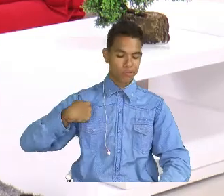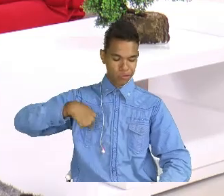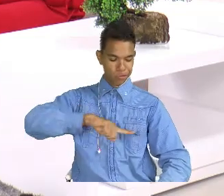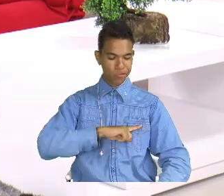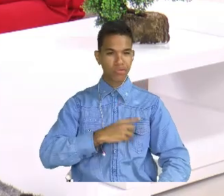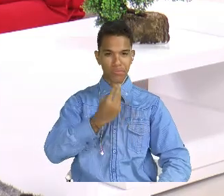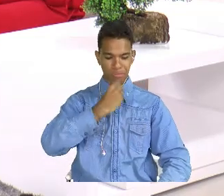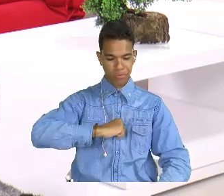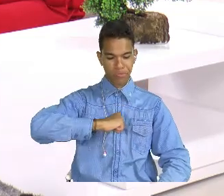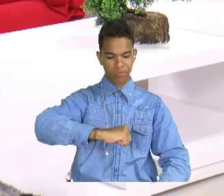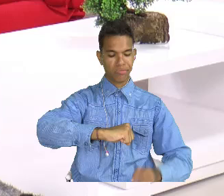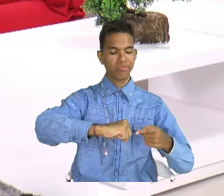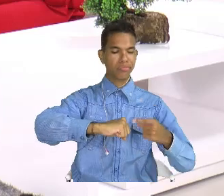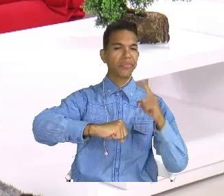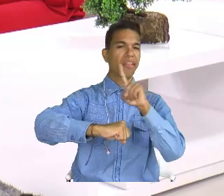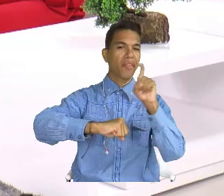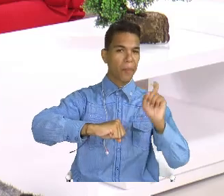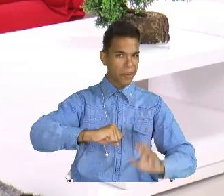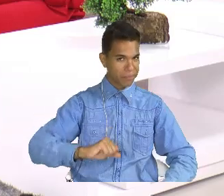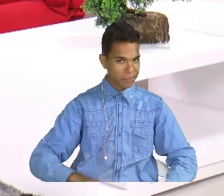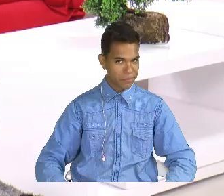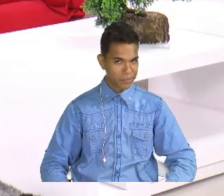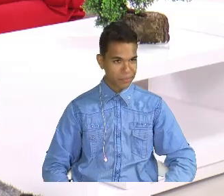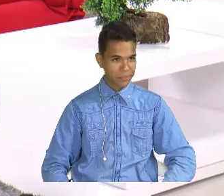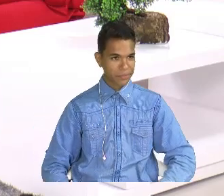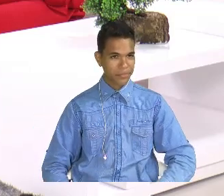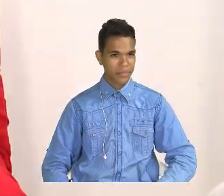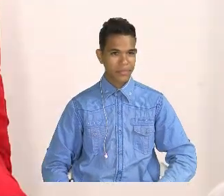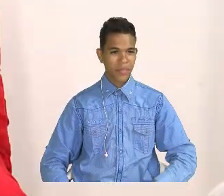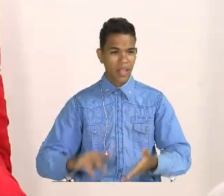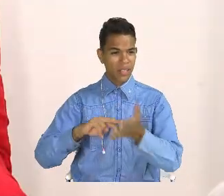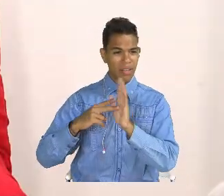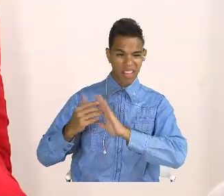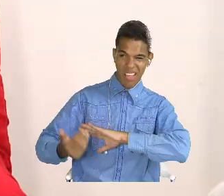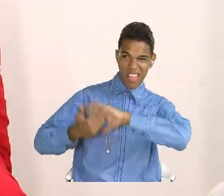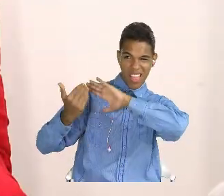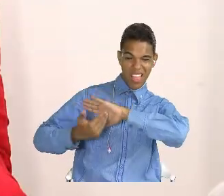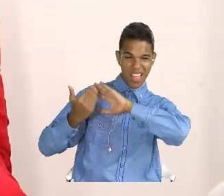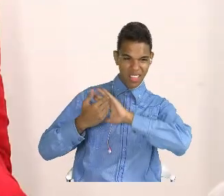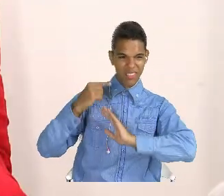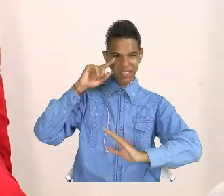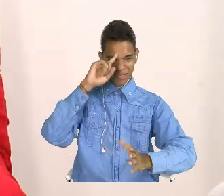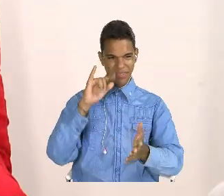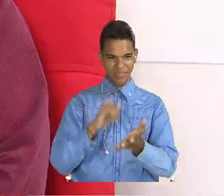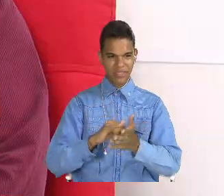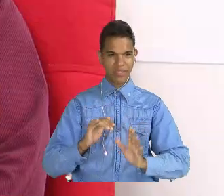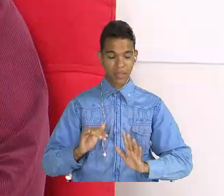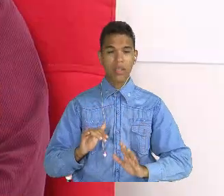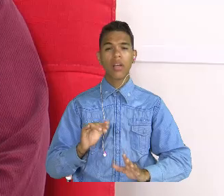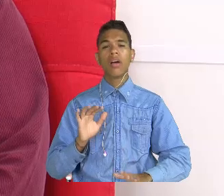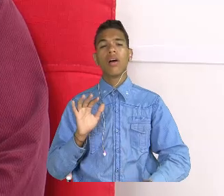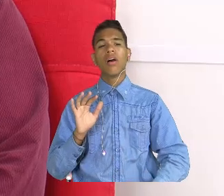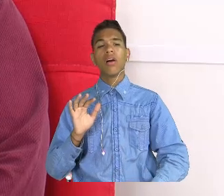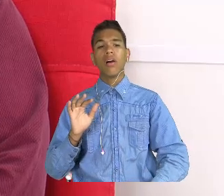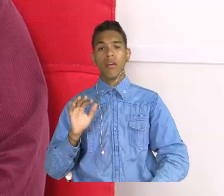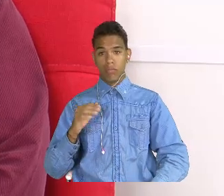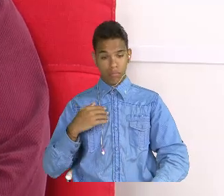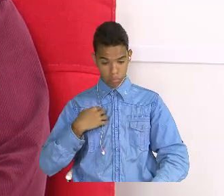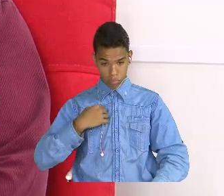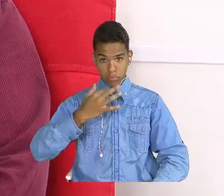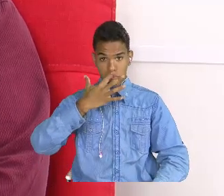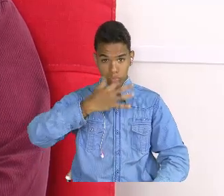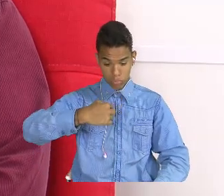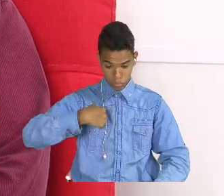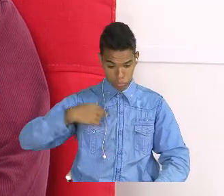sobre todo. Van a decir, el doctor nos está dando duro. Sí, porque lo tengo que decir, yo abiertamente era un paciente obeso